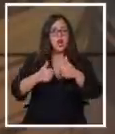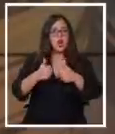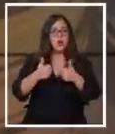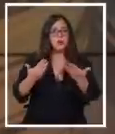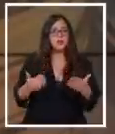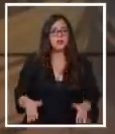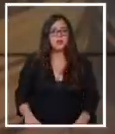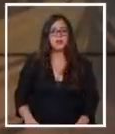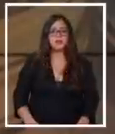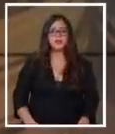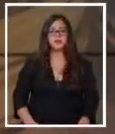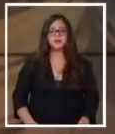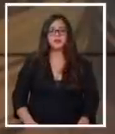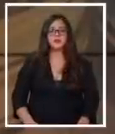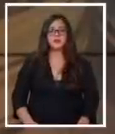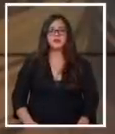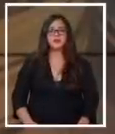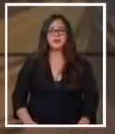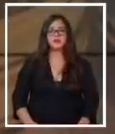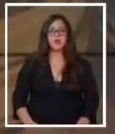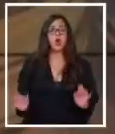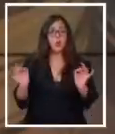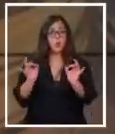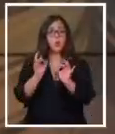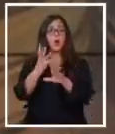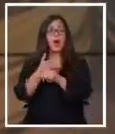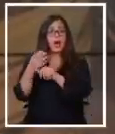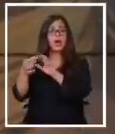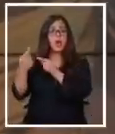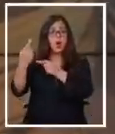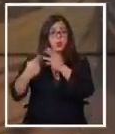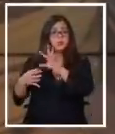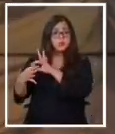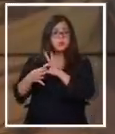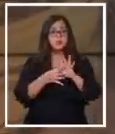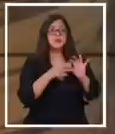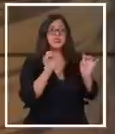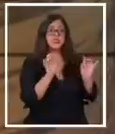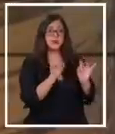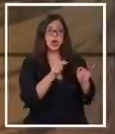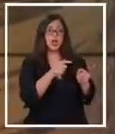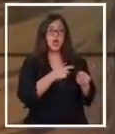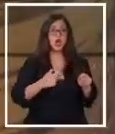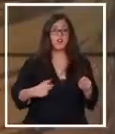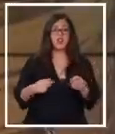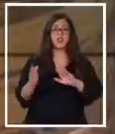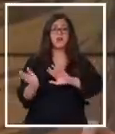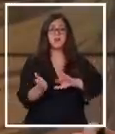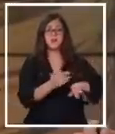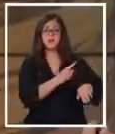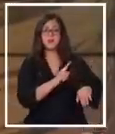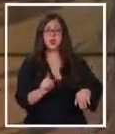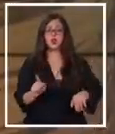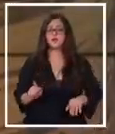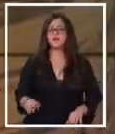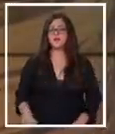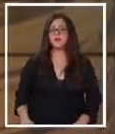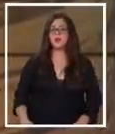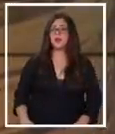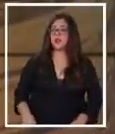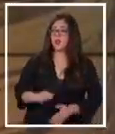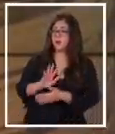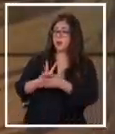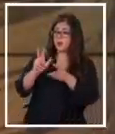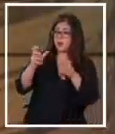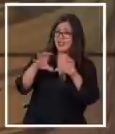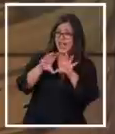eventualmente podrían existir otros motivos y si esos motivos existen el gobierno no se va a quedar de brazos a solución por ejemplo es uno de